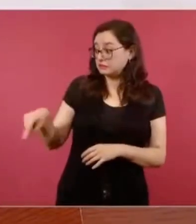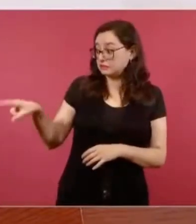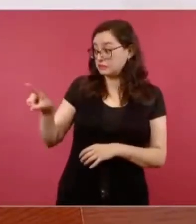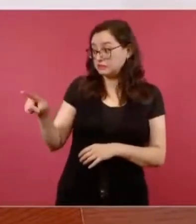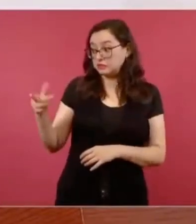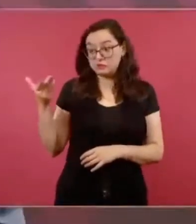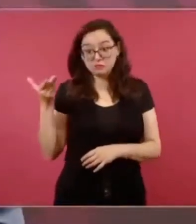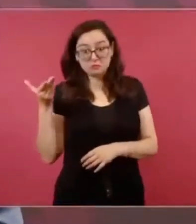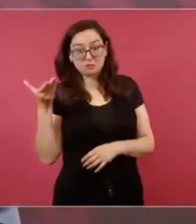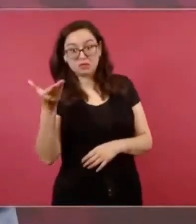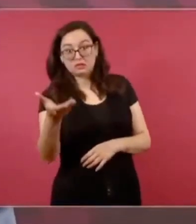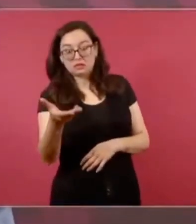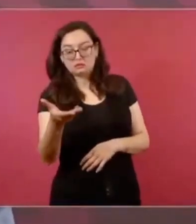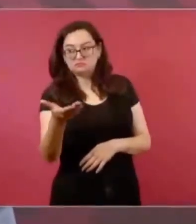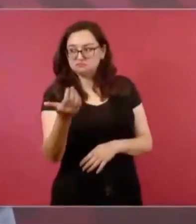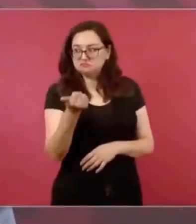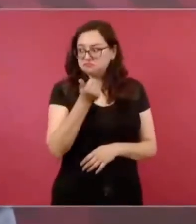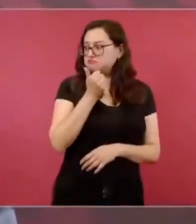ese fondo.